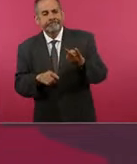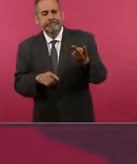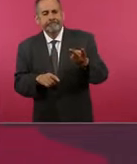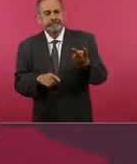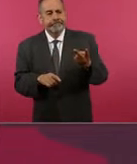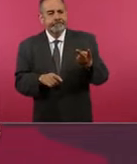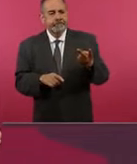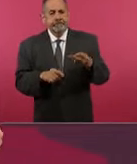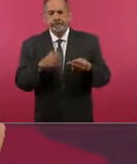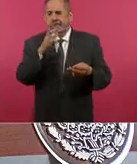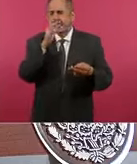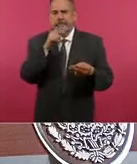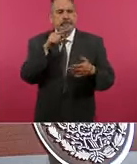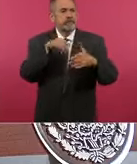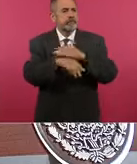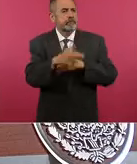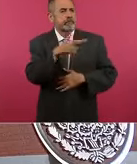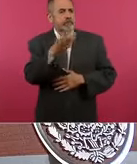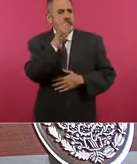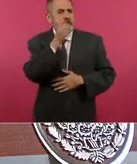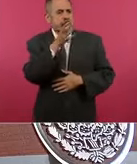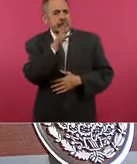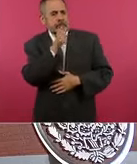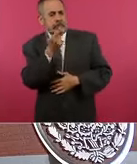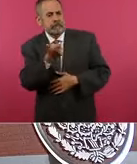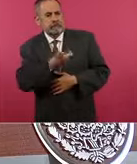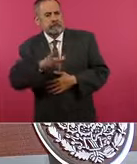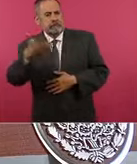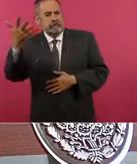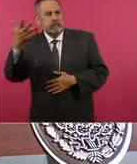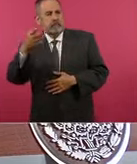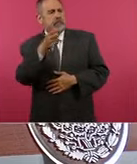pues ya no se puede ir a comer, pues porque